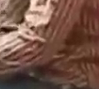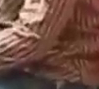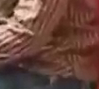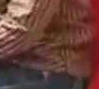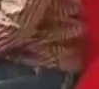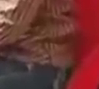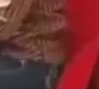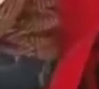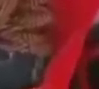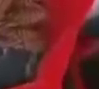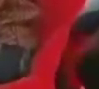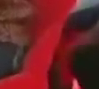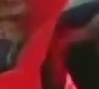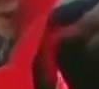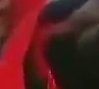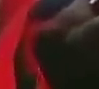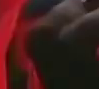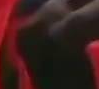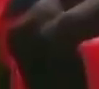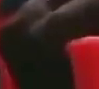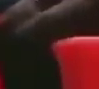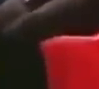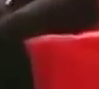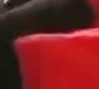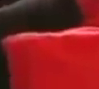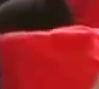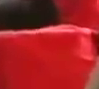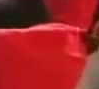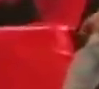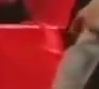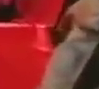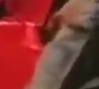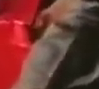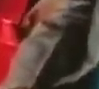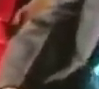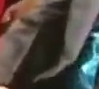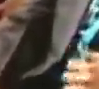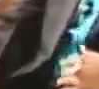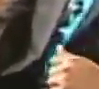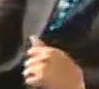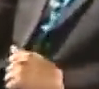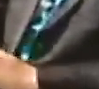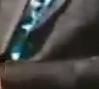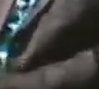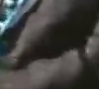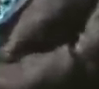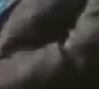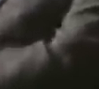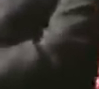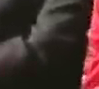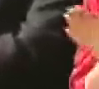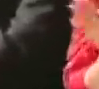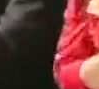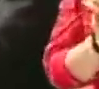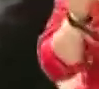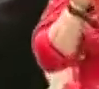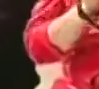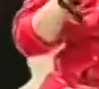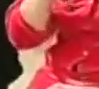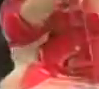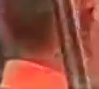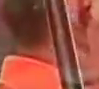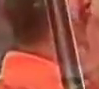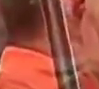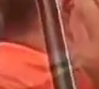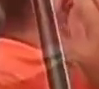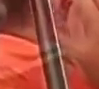mana caigo el Paseo más bonito navegando por el r cuando